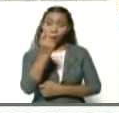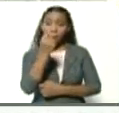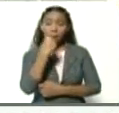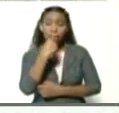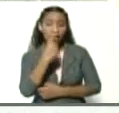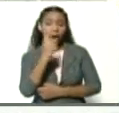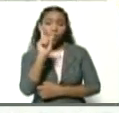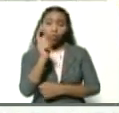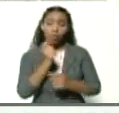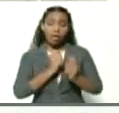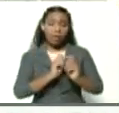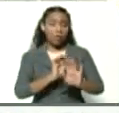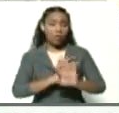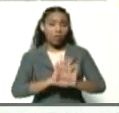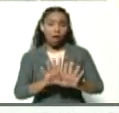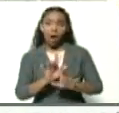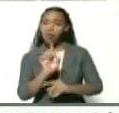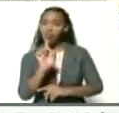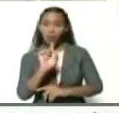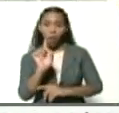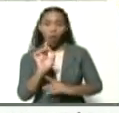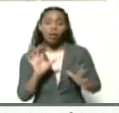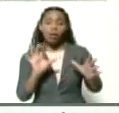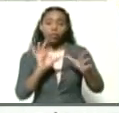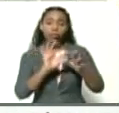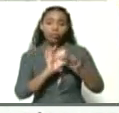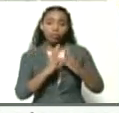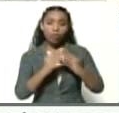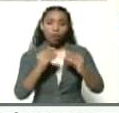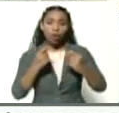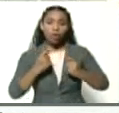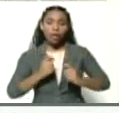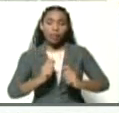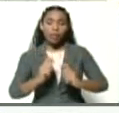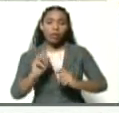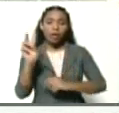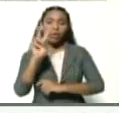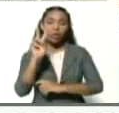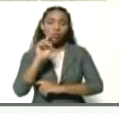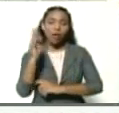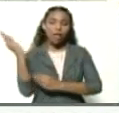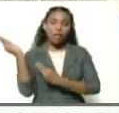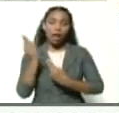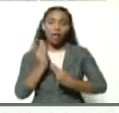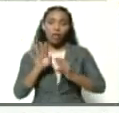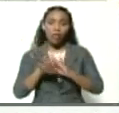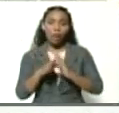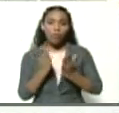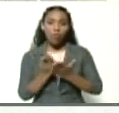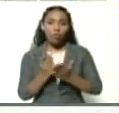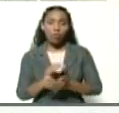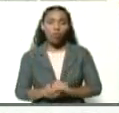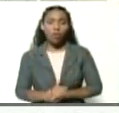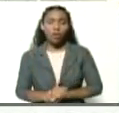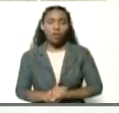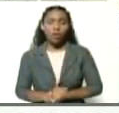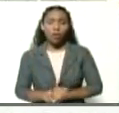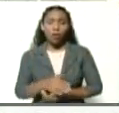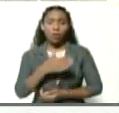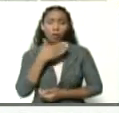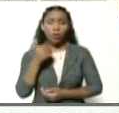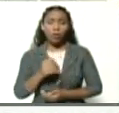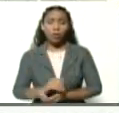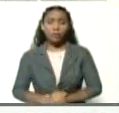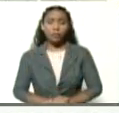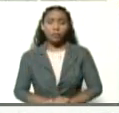un solo tratamiento, es una combinación de tratamientos que Venezuela ha traído del mundo. Los mejores, eso